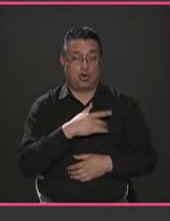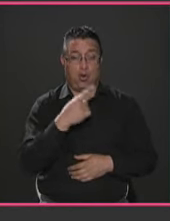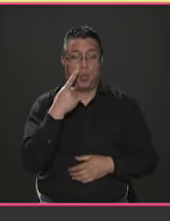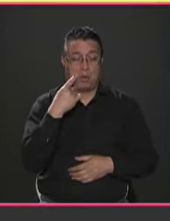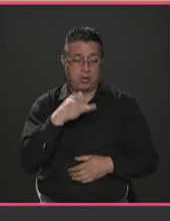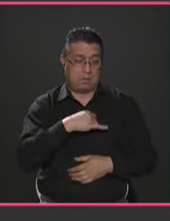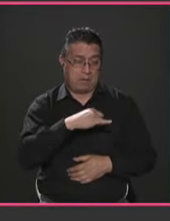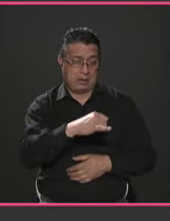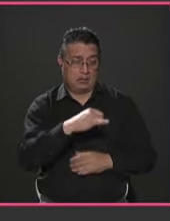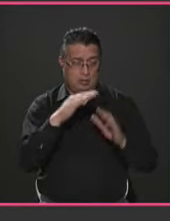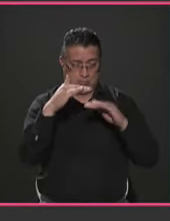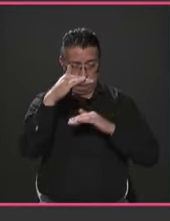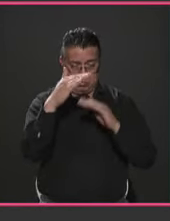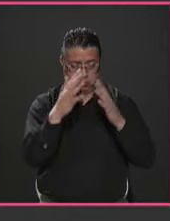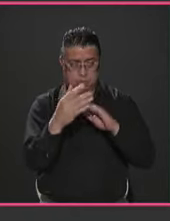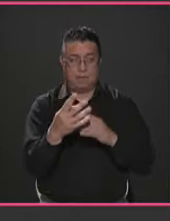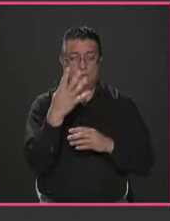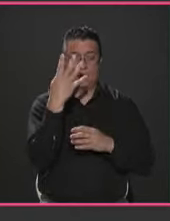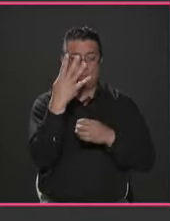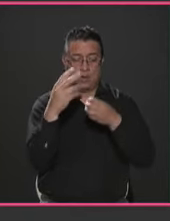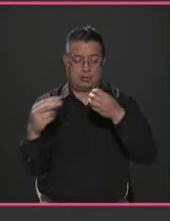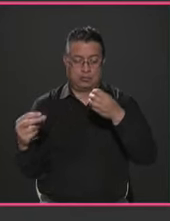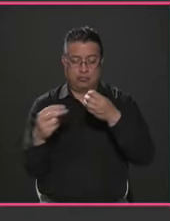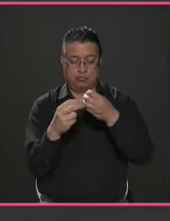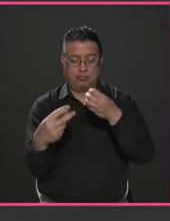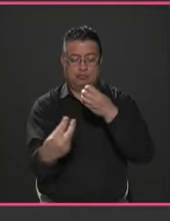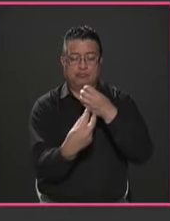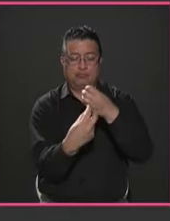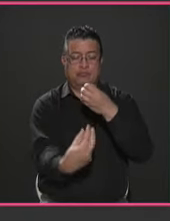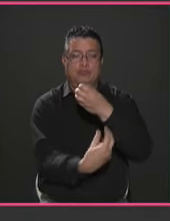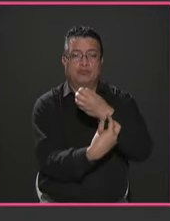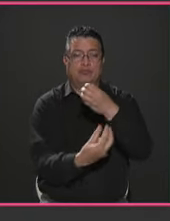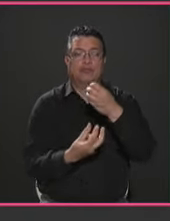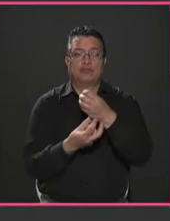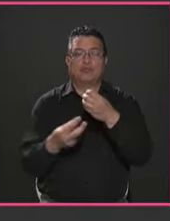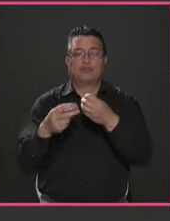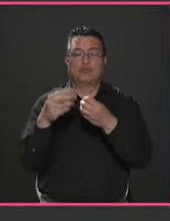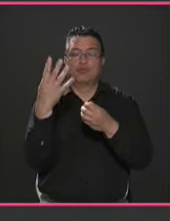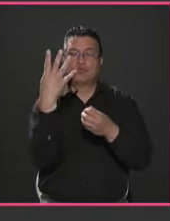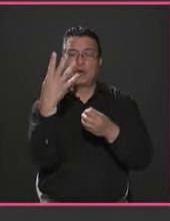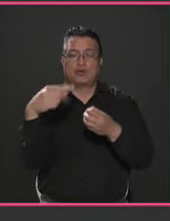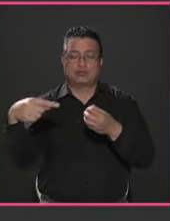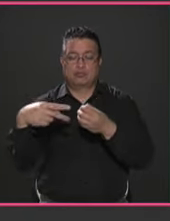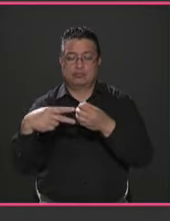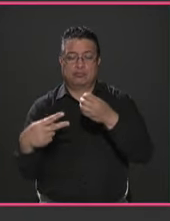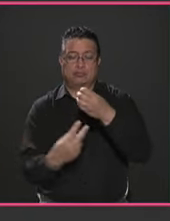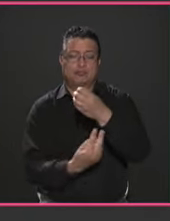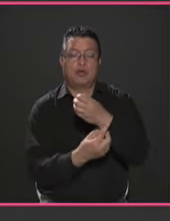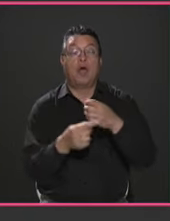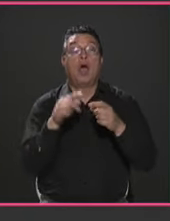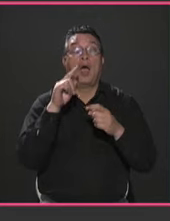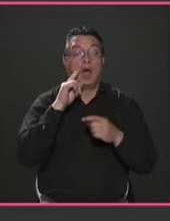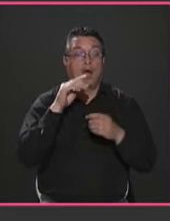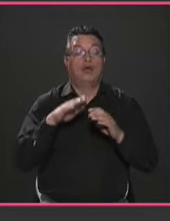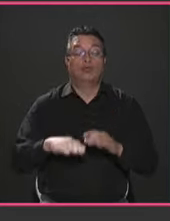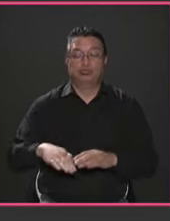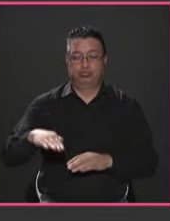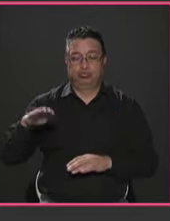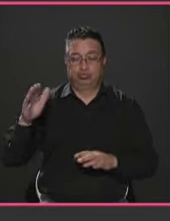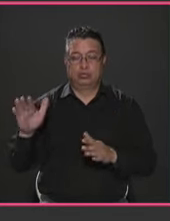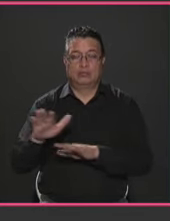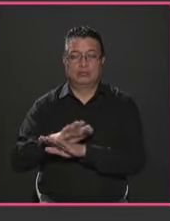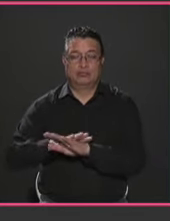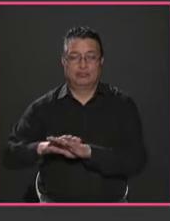corazón tiene cuatro cámaras las mismos ventrículos que tenemos nosotros crecen en cautiverio